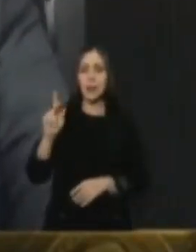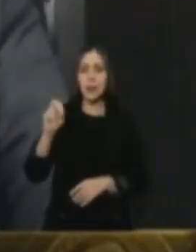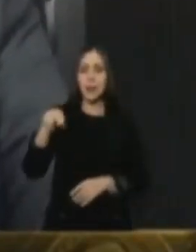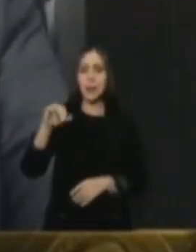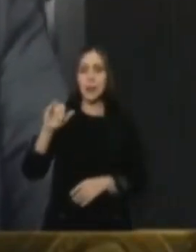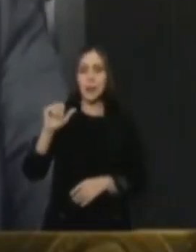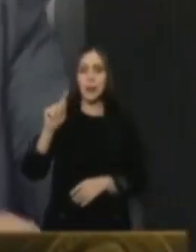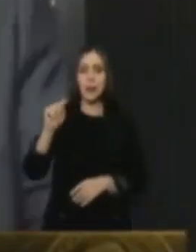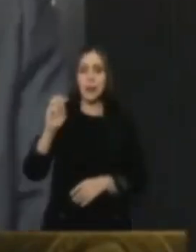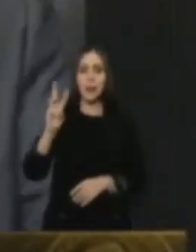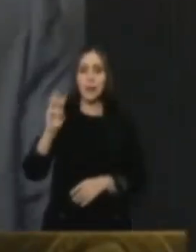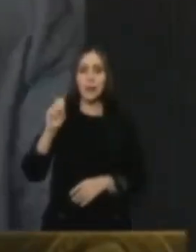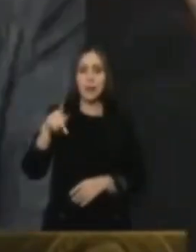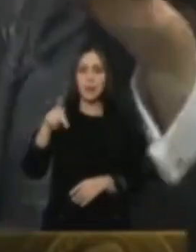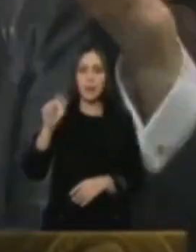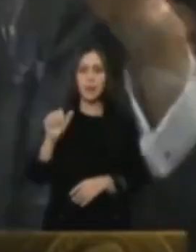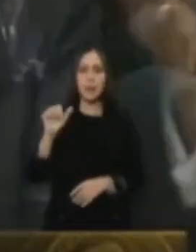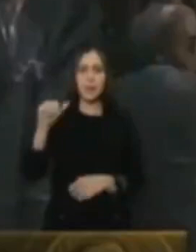Amor.